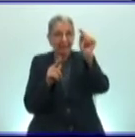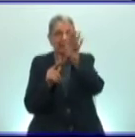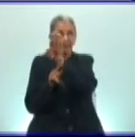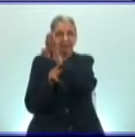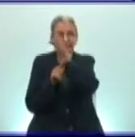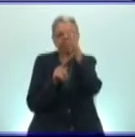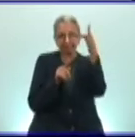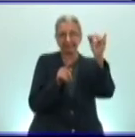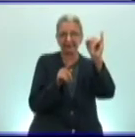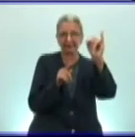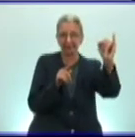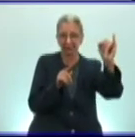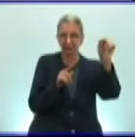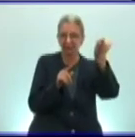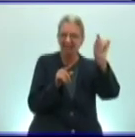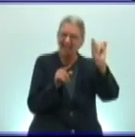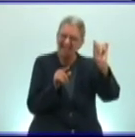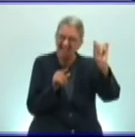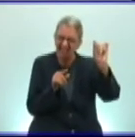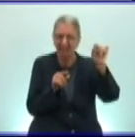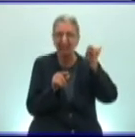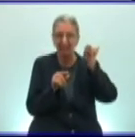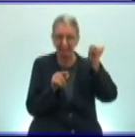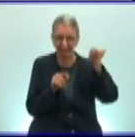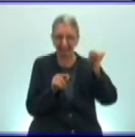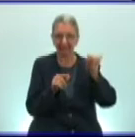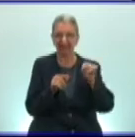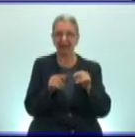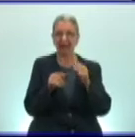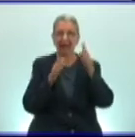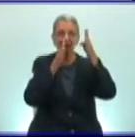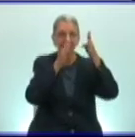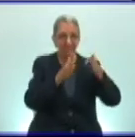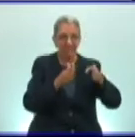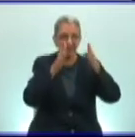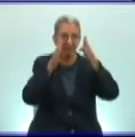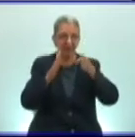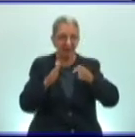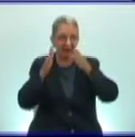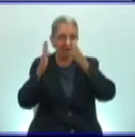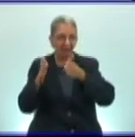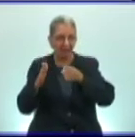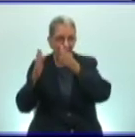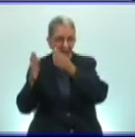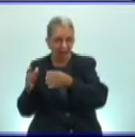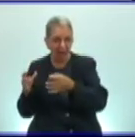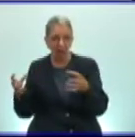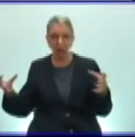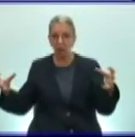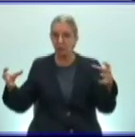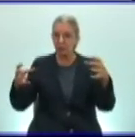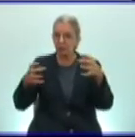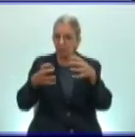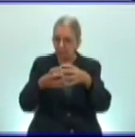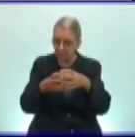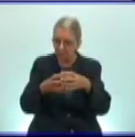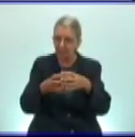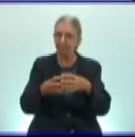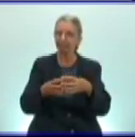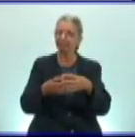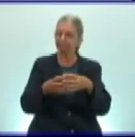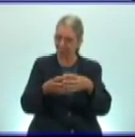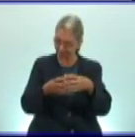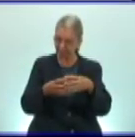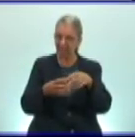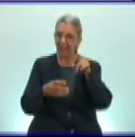extremo superior izquierdo. Las filas son los grupos que aparecen